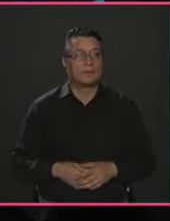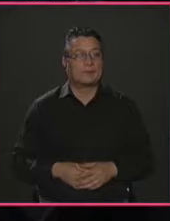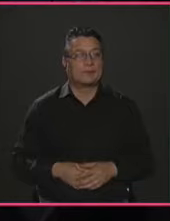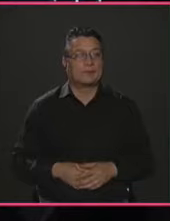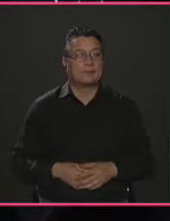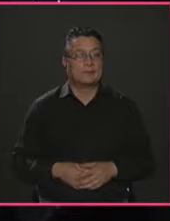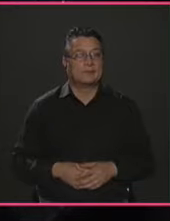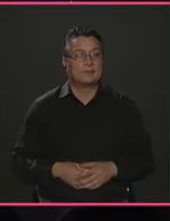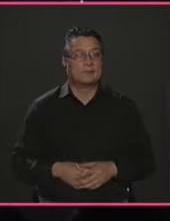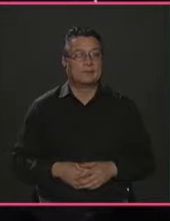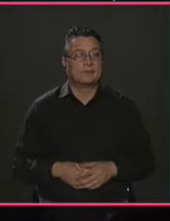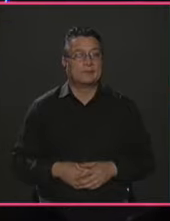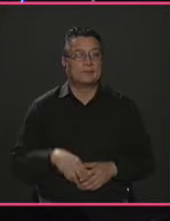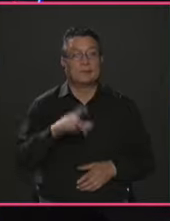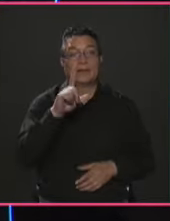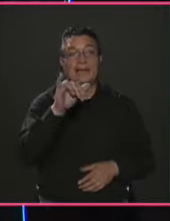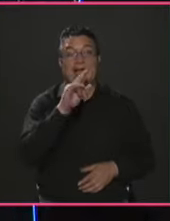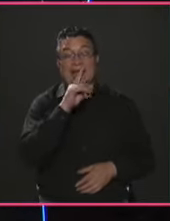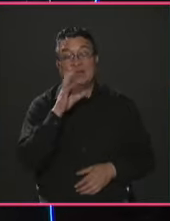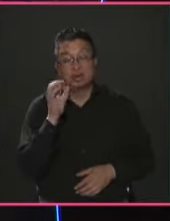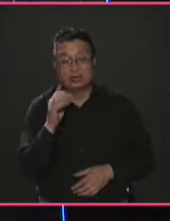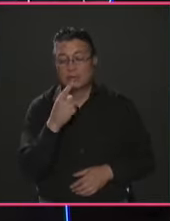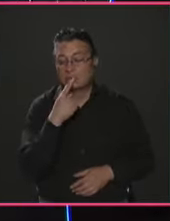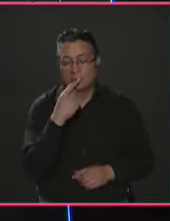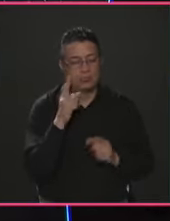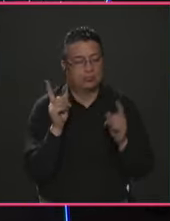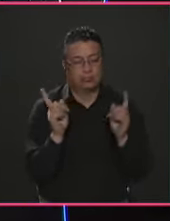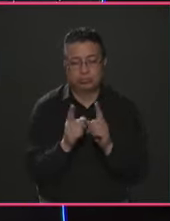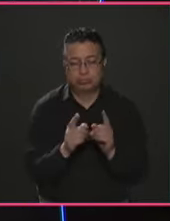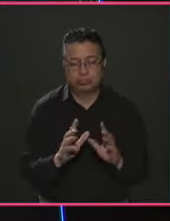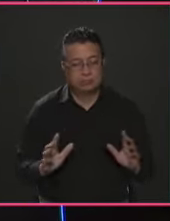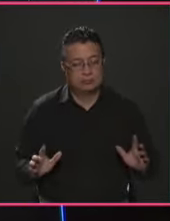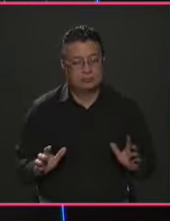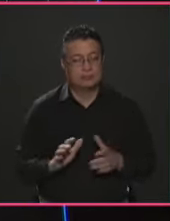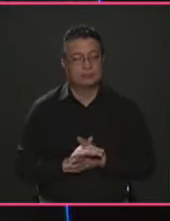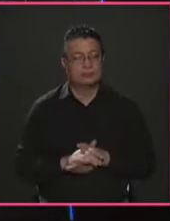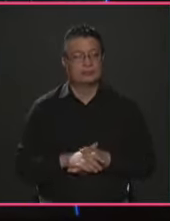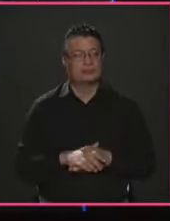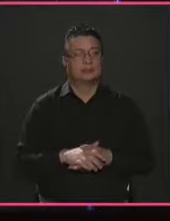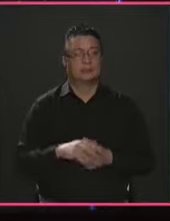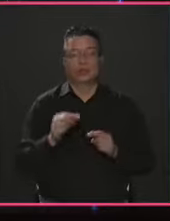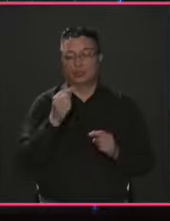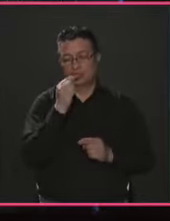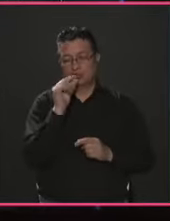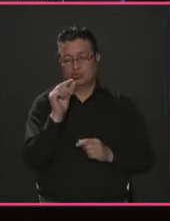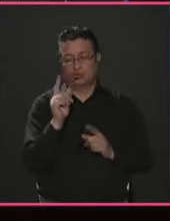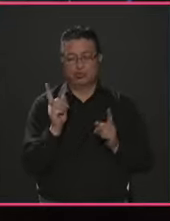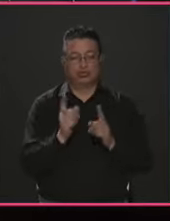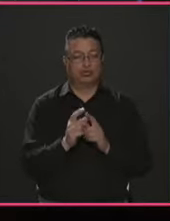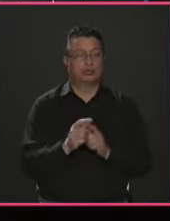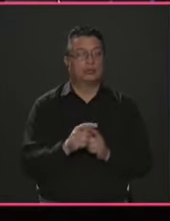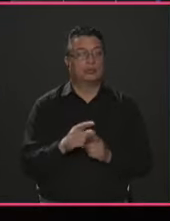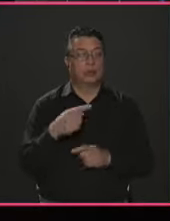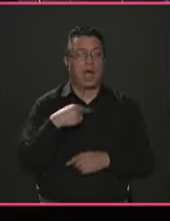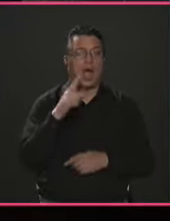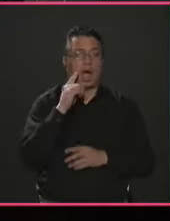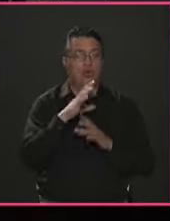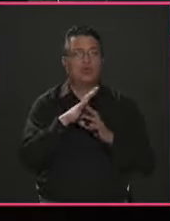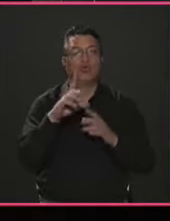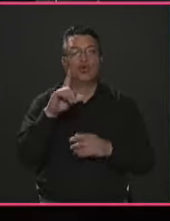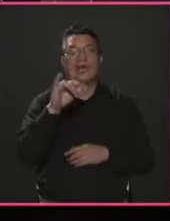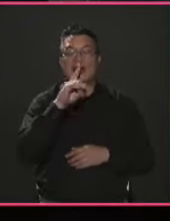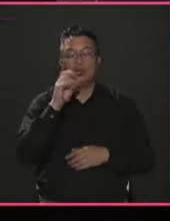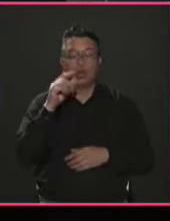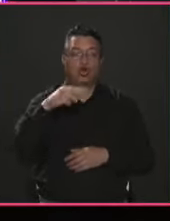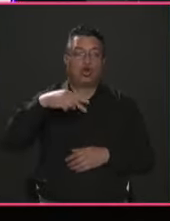up el litio brevemente un un unos segundos tenemos mucho litio en el norte